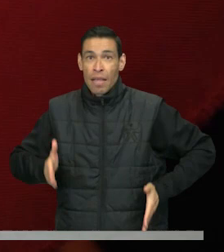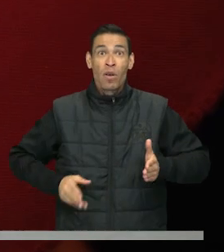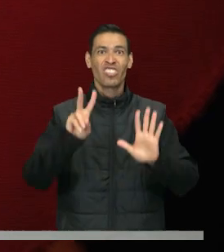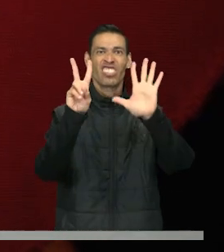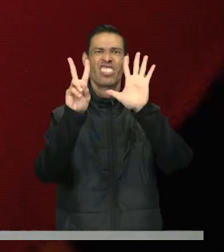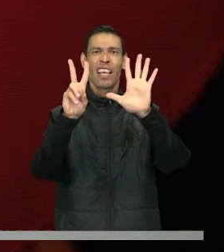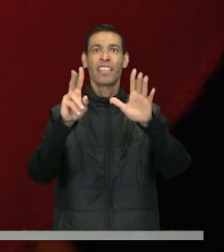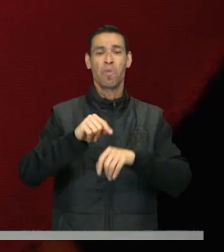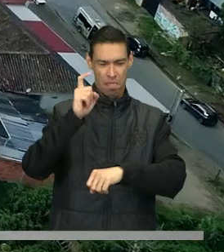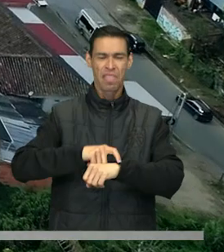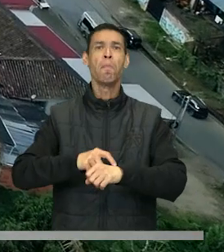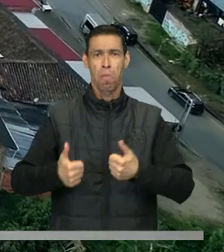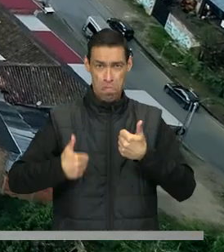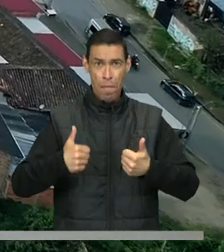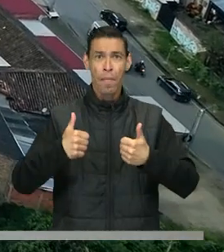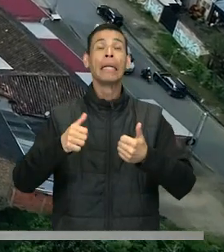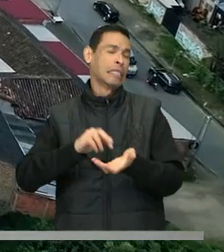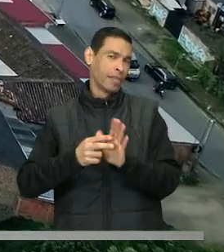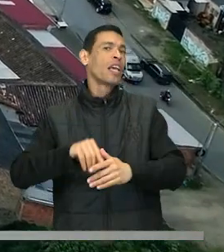eso, disciplina.